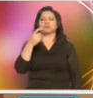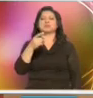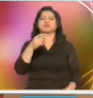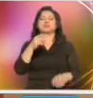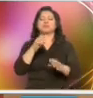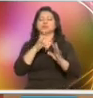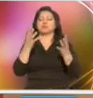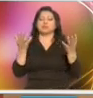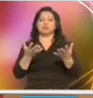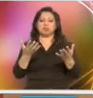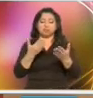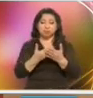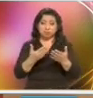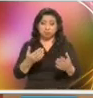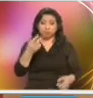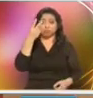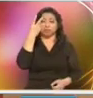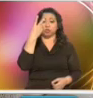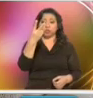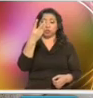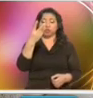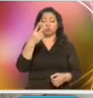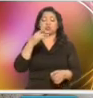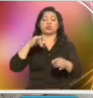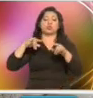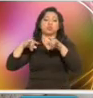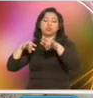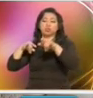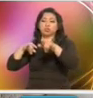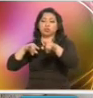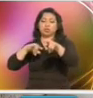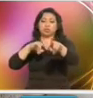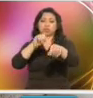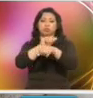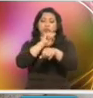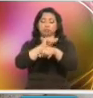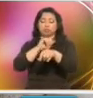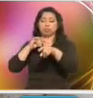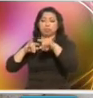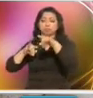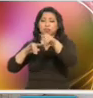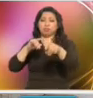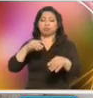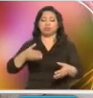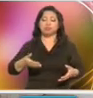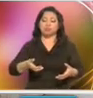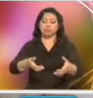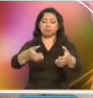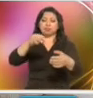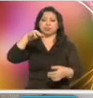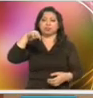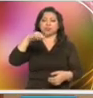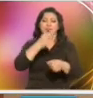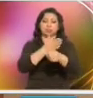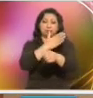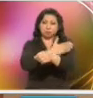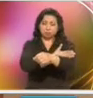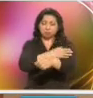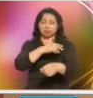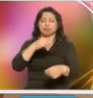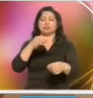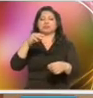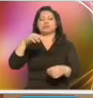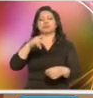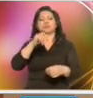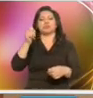lo que hace, mandan 2 coches por Madero y Pino Suárez, llega el mayor de rurales que se llama Francisco Cárdenas